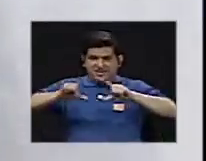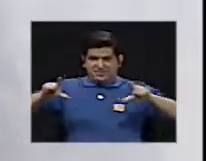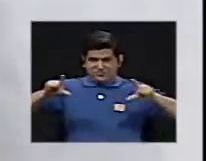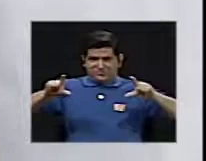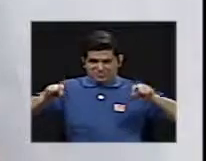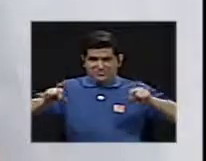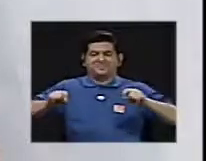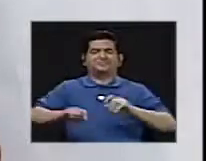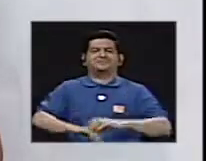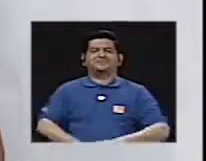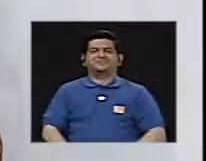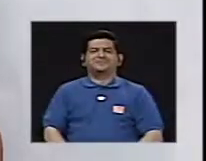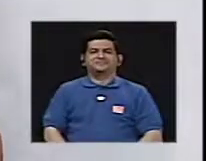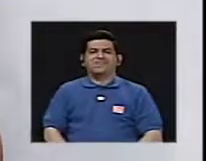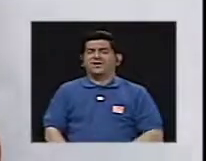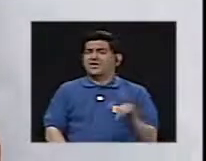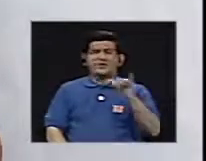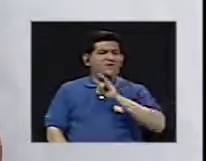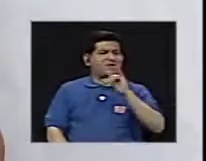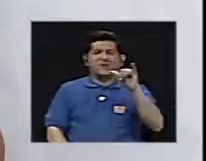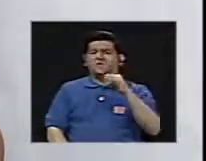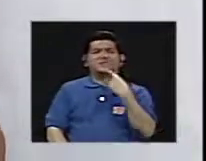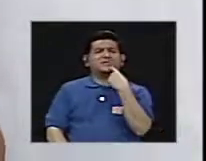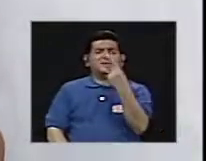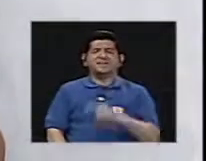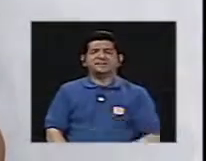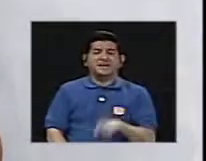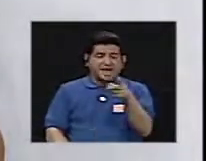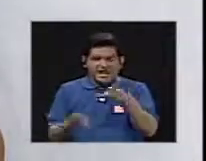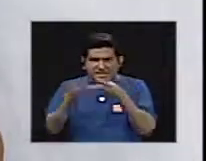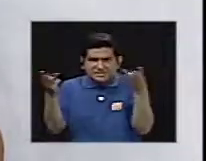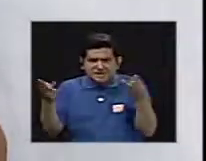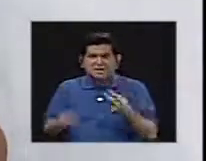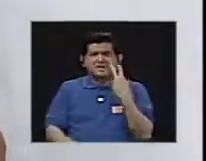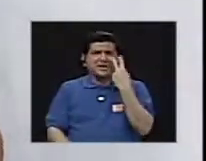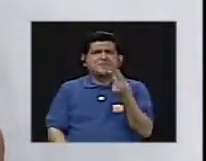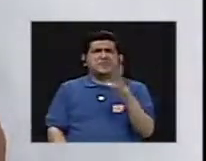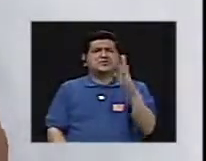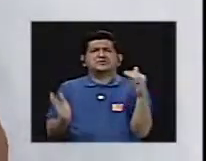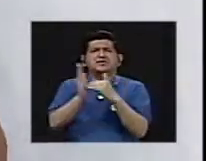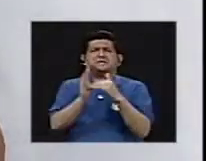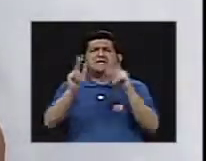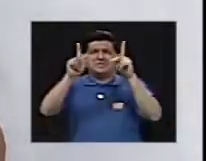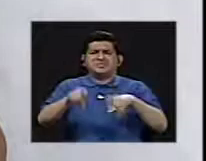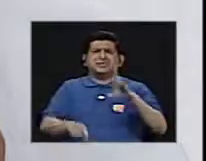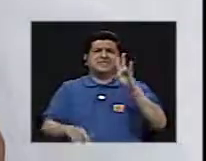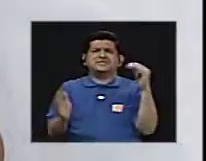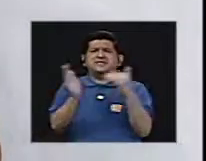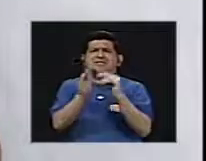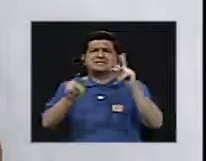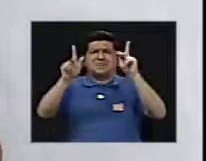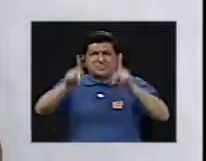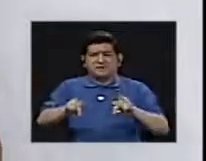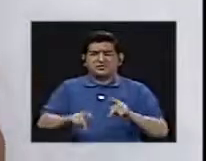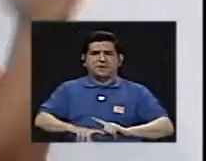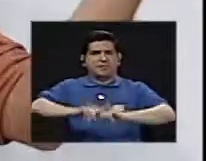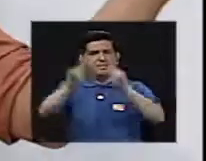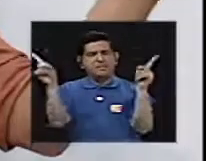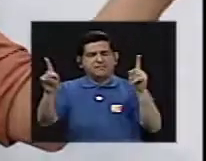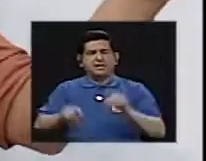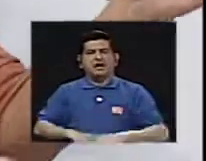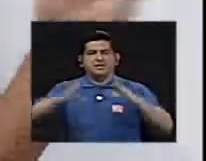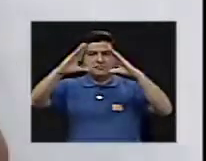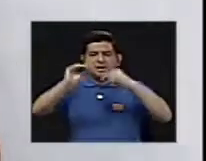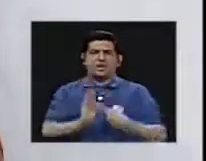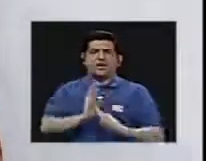Sí, de una vez. No es lo mismo llegar y decir, mira, este material lo han visto 6,000 personas, lo han visto 7,000 personas, a, por ejemplo, la noche en